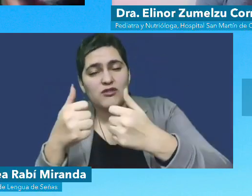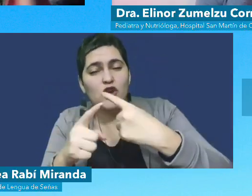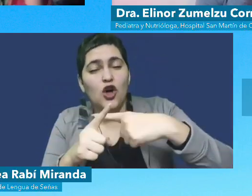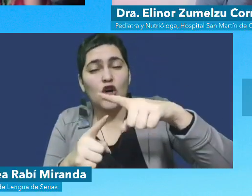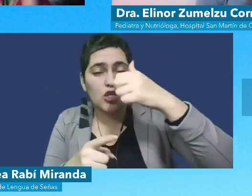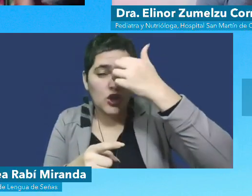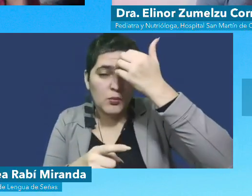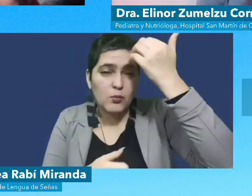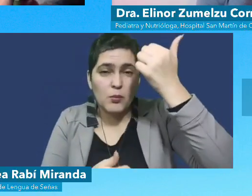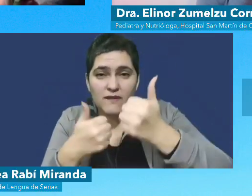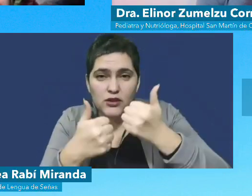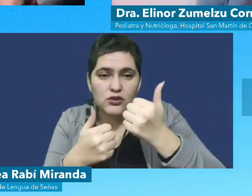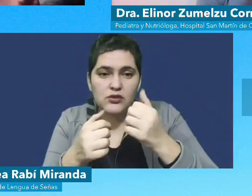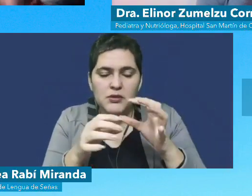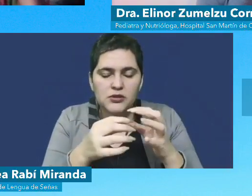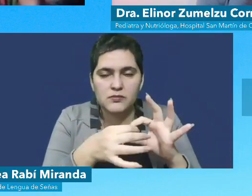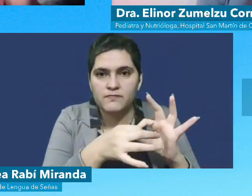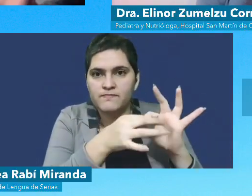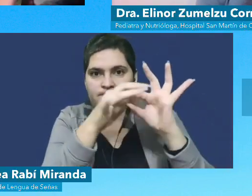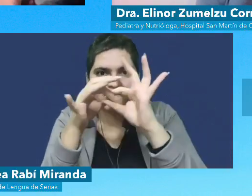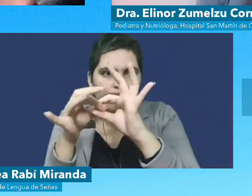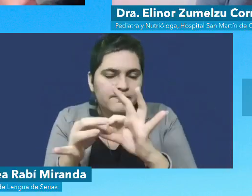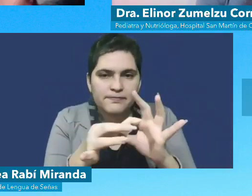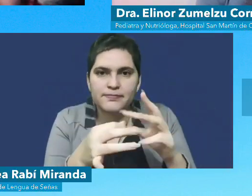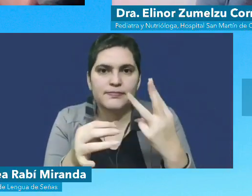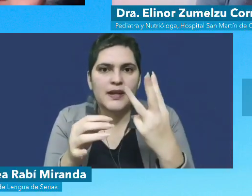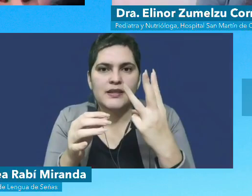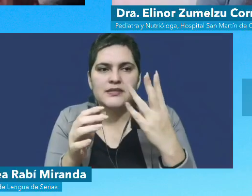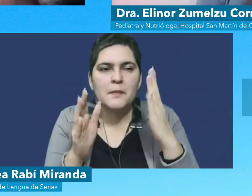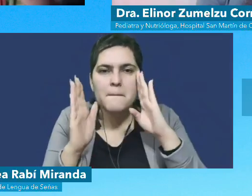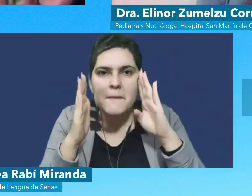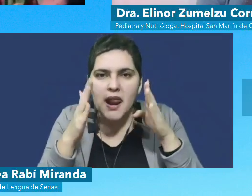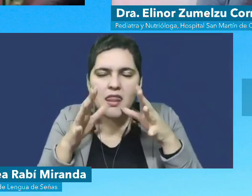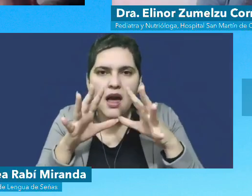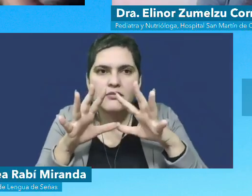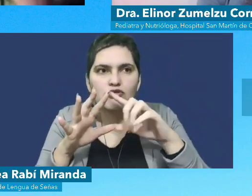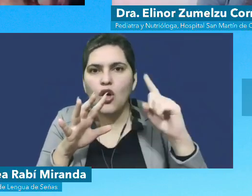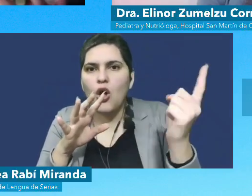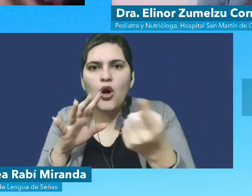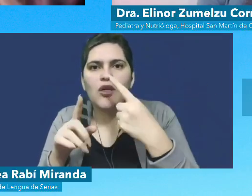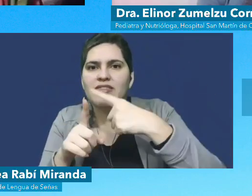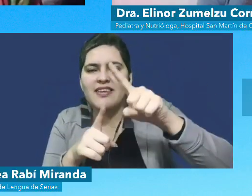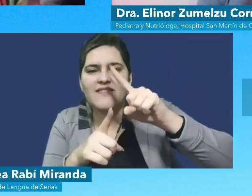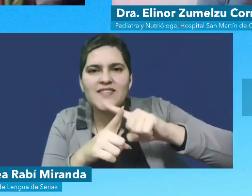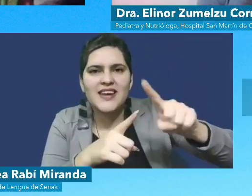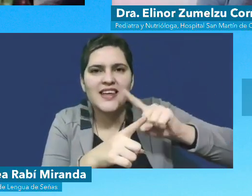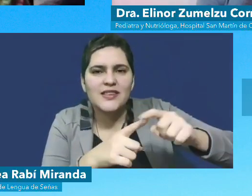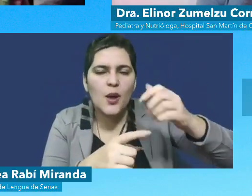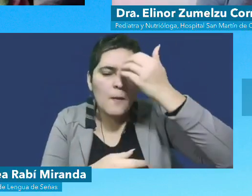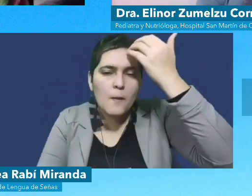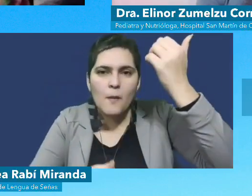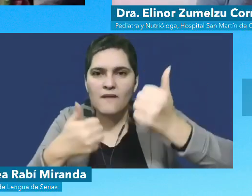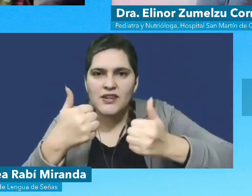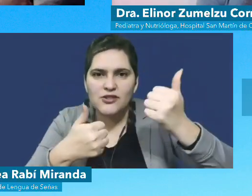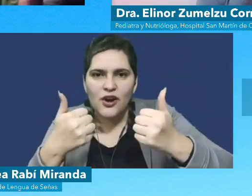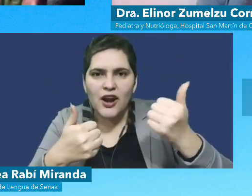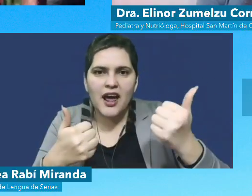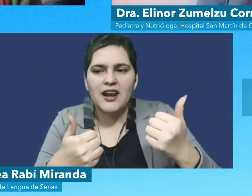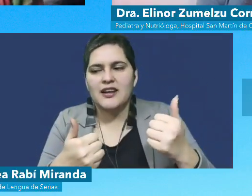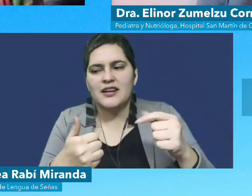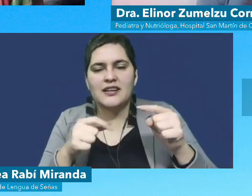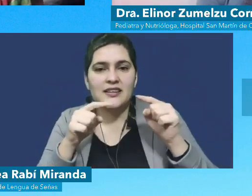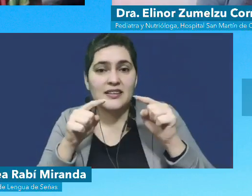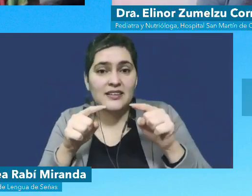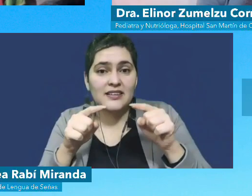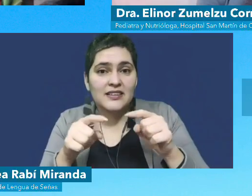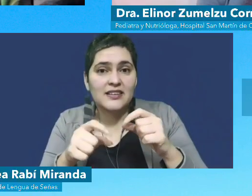permitir armar como esta mirada global, ¿cierto?, multidisciplinaria que en términos ideales debiese converger en el trabajo cuando abordamos